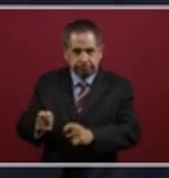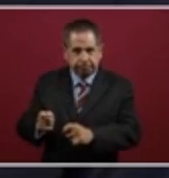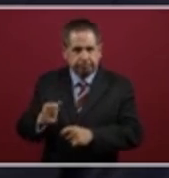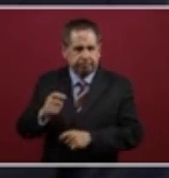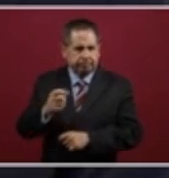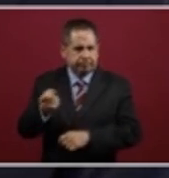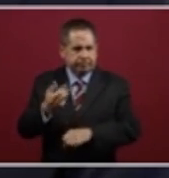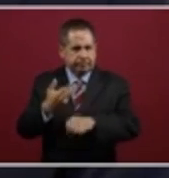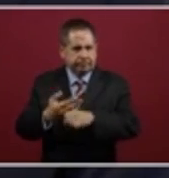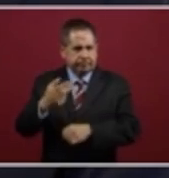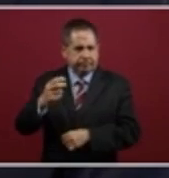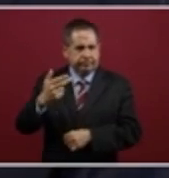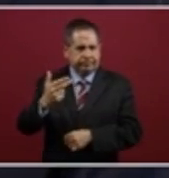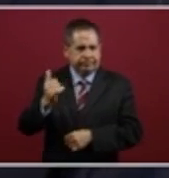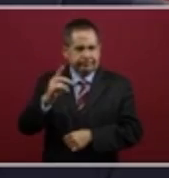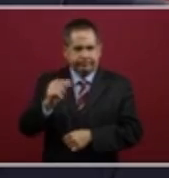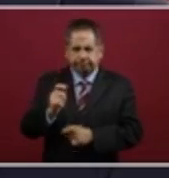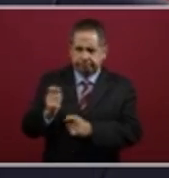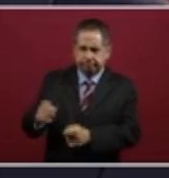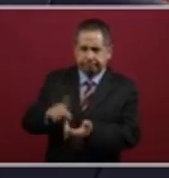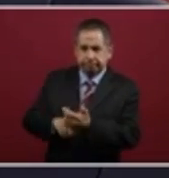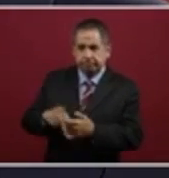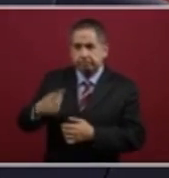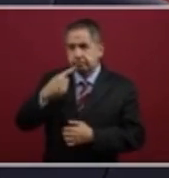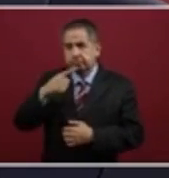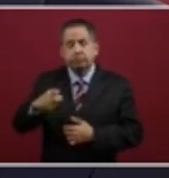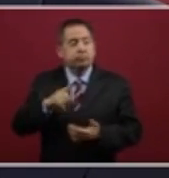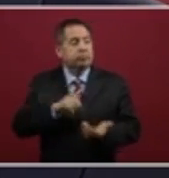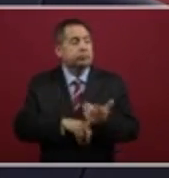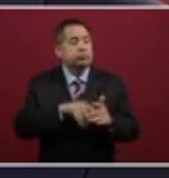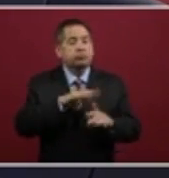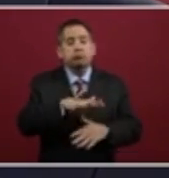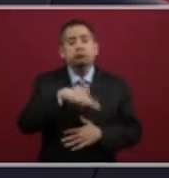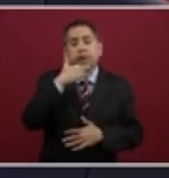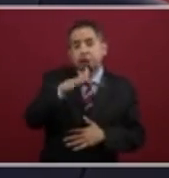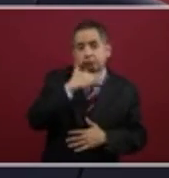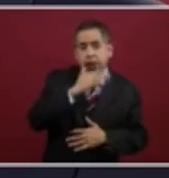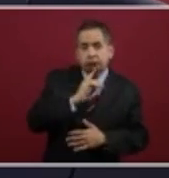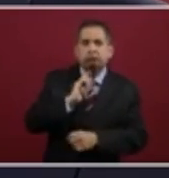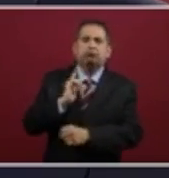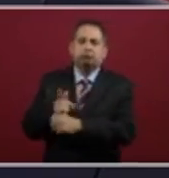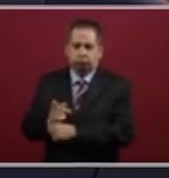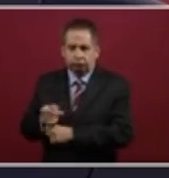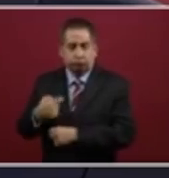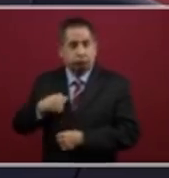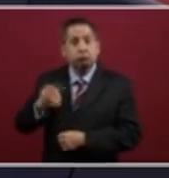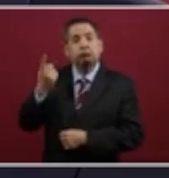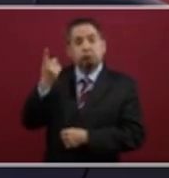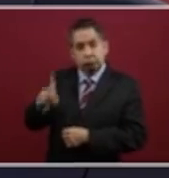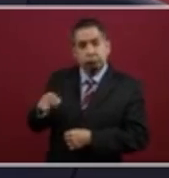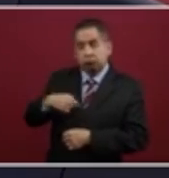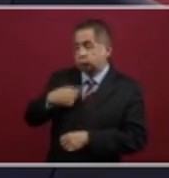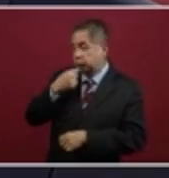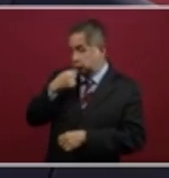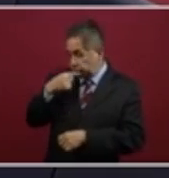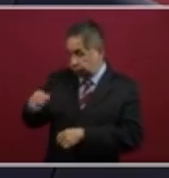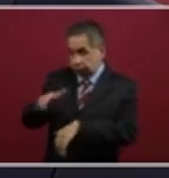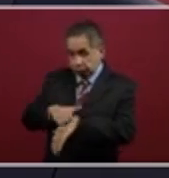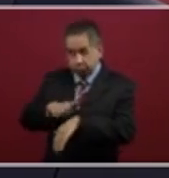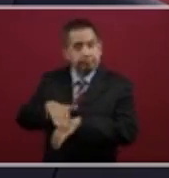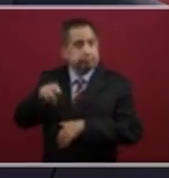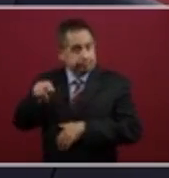Hacienda, para denuncias de corrupción. Y la instrucción que tiene es